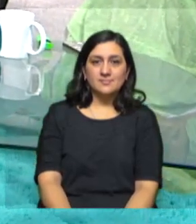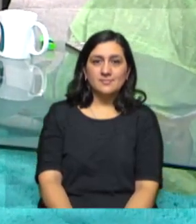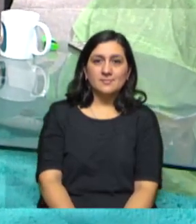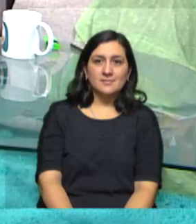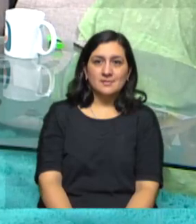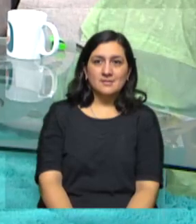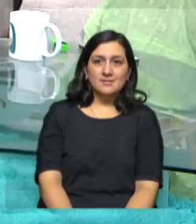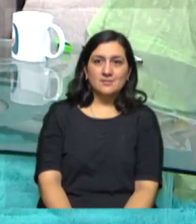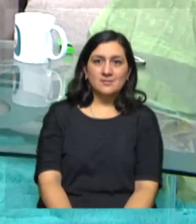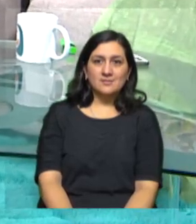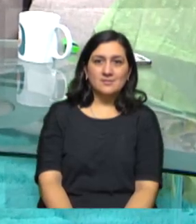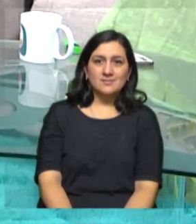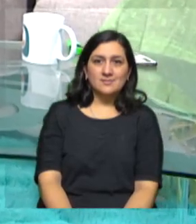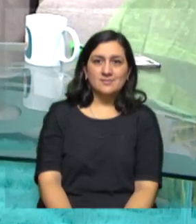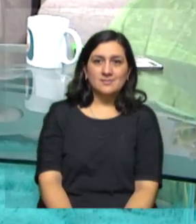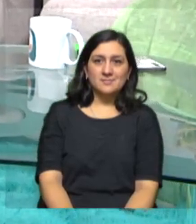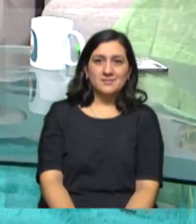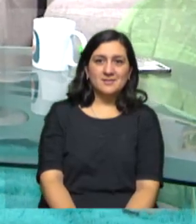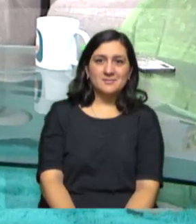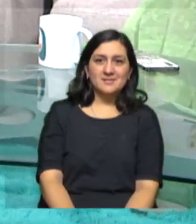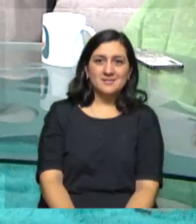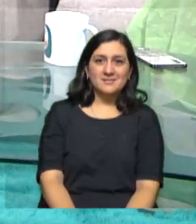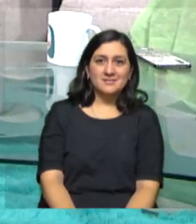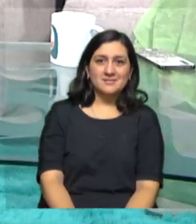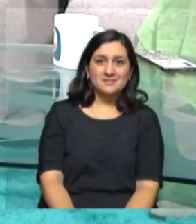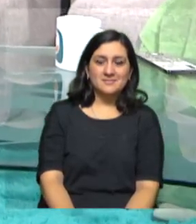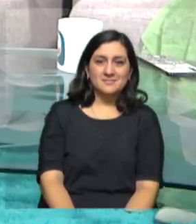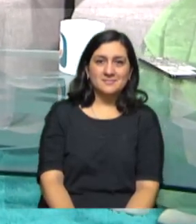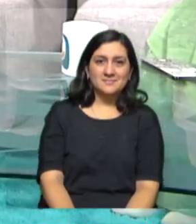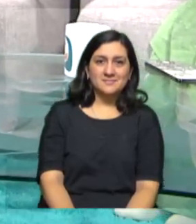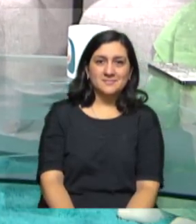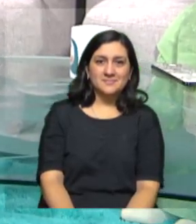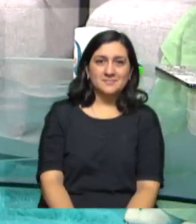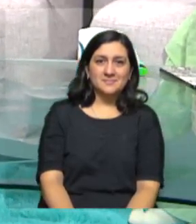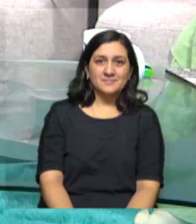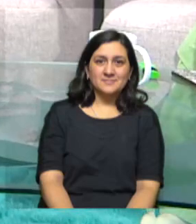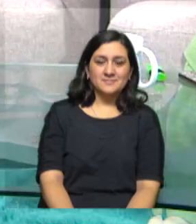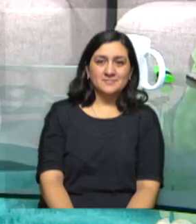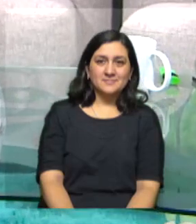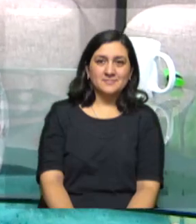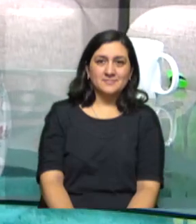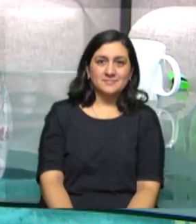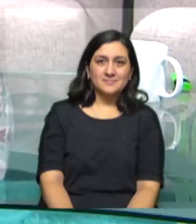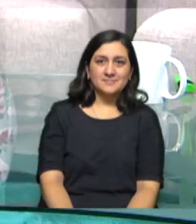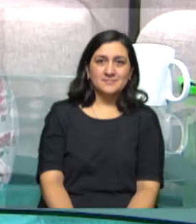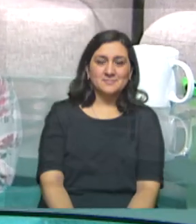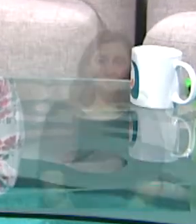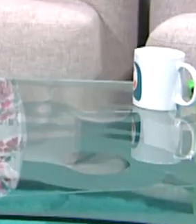porfía de tus ganas. Es al fin debiera